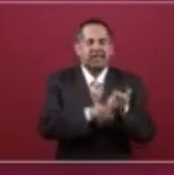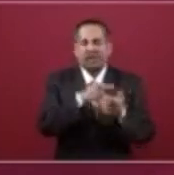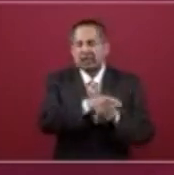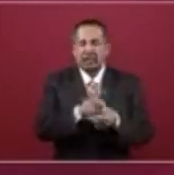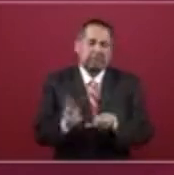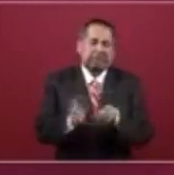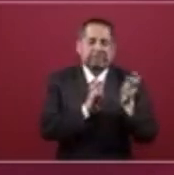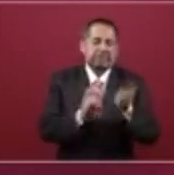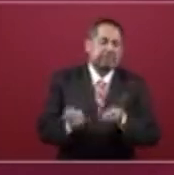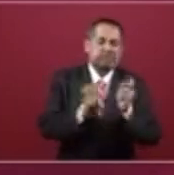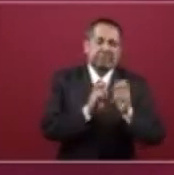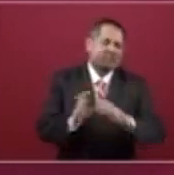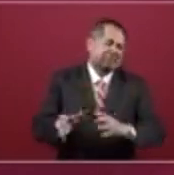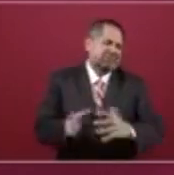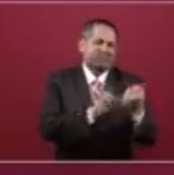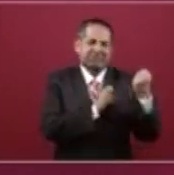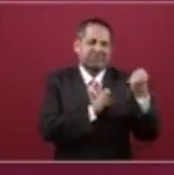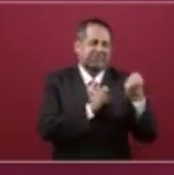de pillaje, de saqueo,